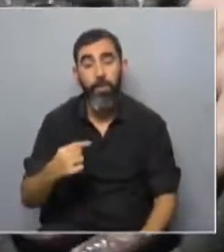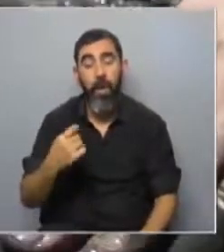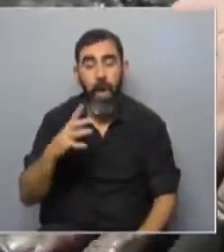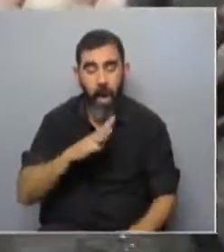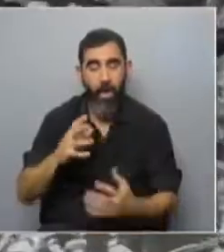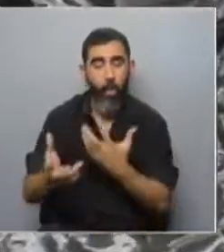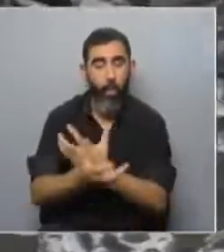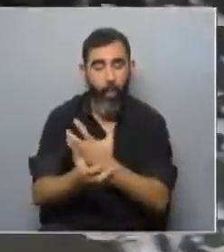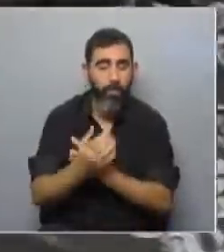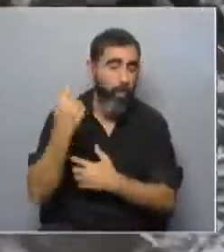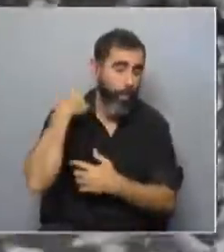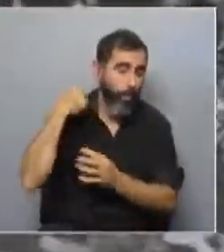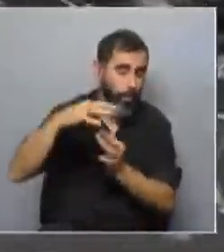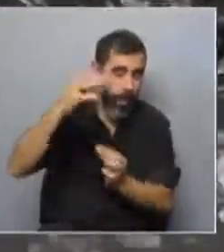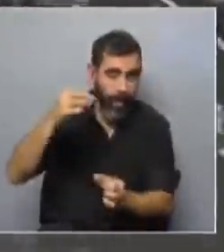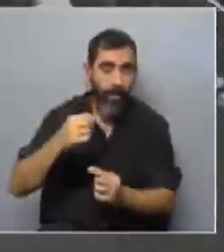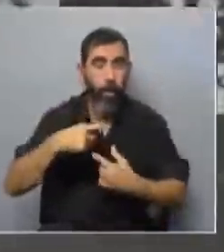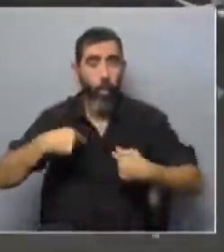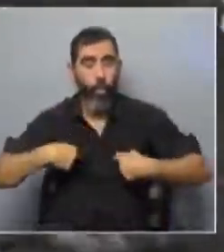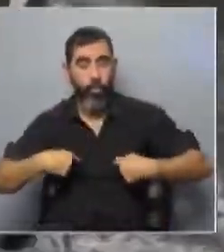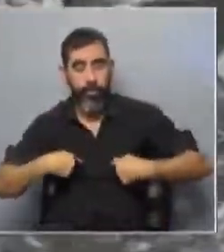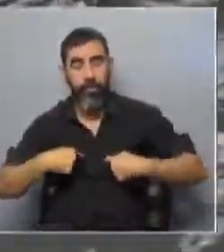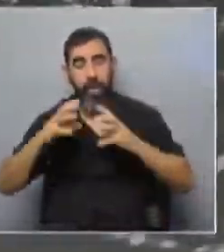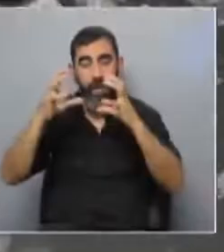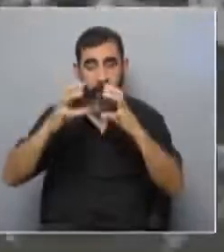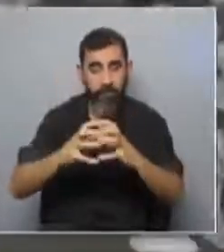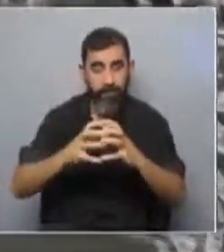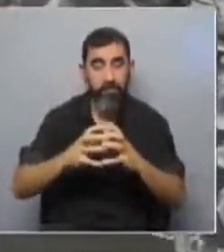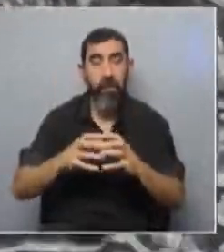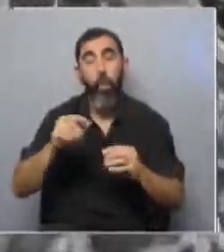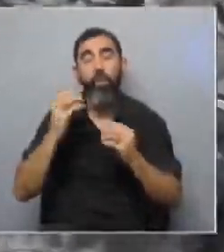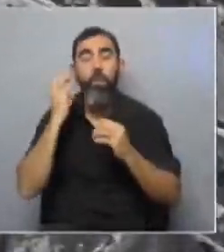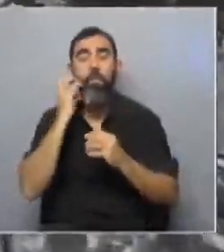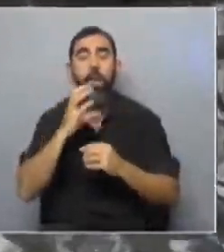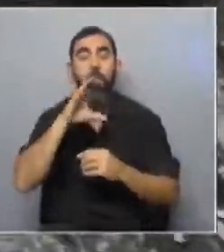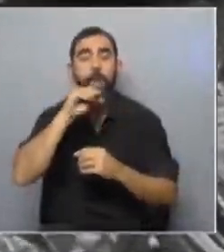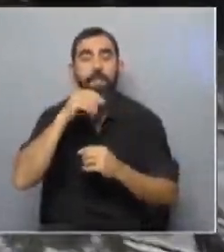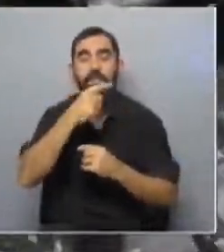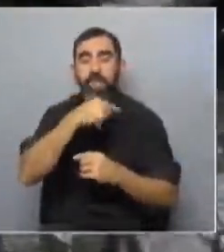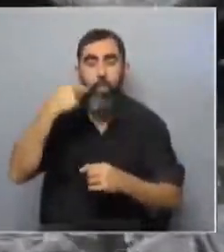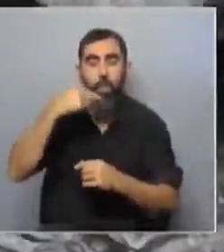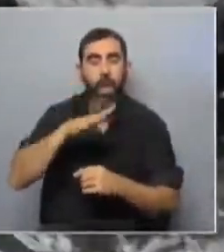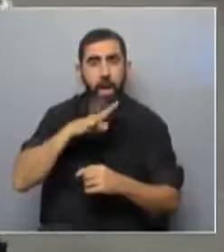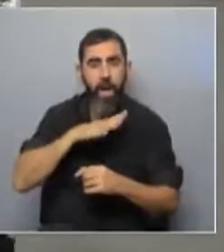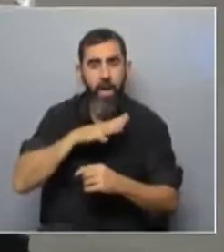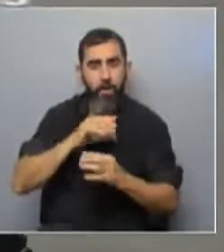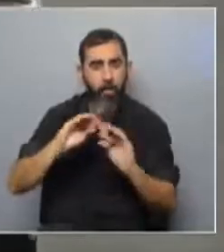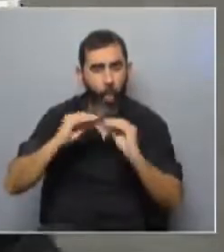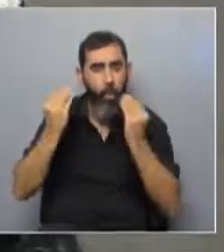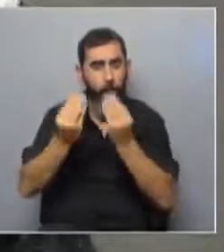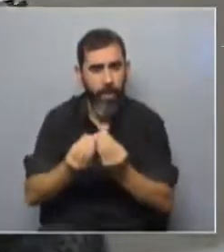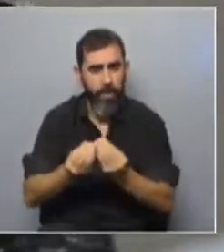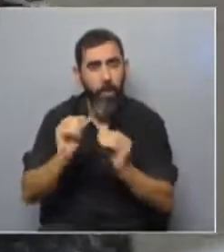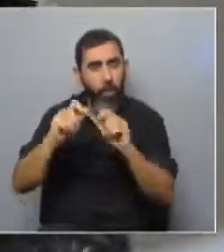vértebras, costillas, cráneo. La mandíbula de uno del estodon estaba en esta zona de acá. Había una mandíbula bastante enterita, si bien estaba un